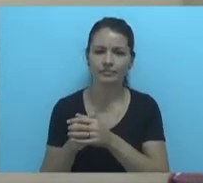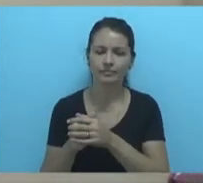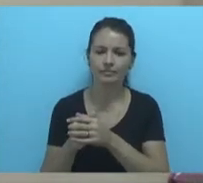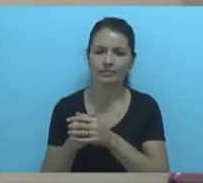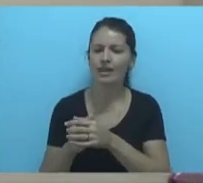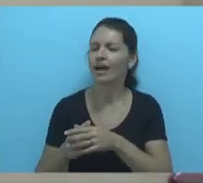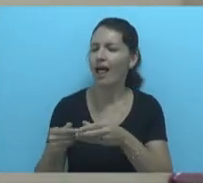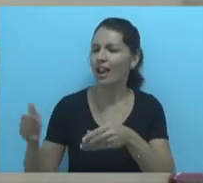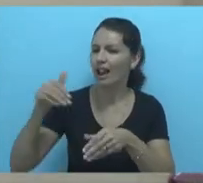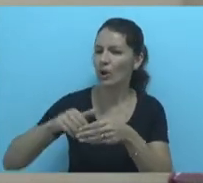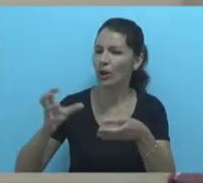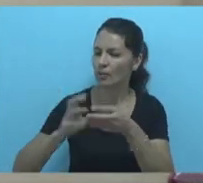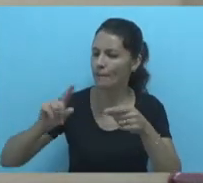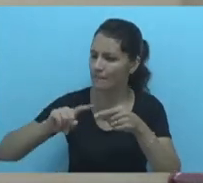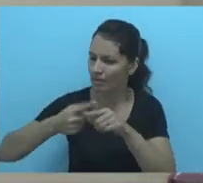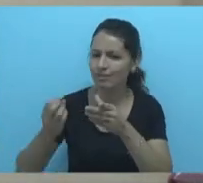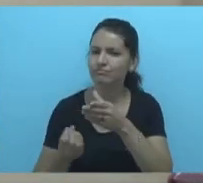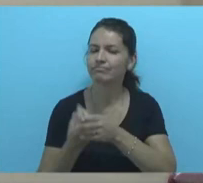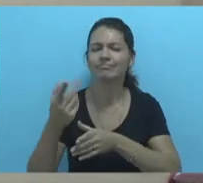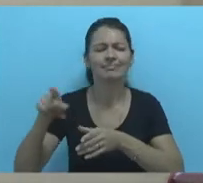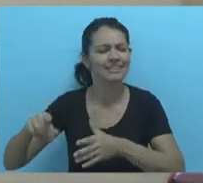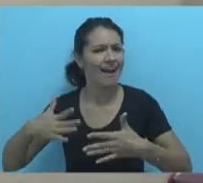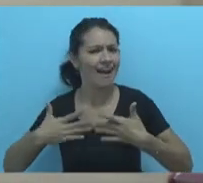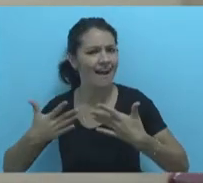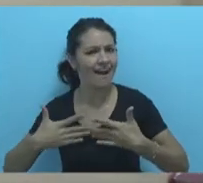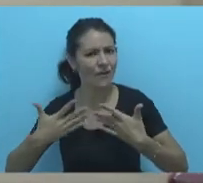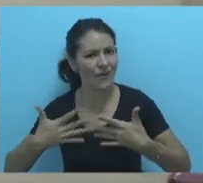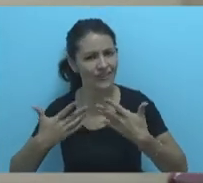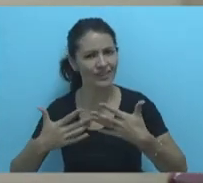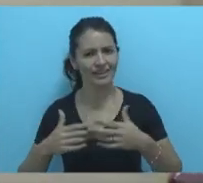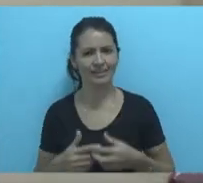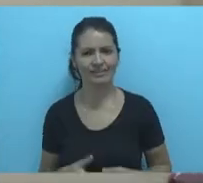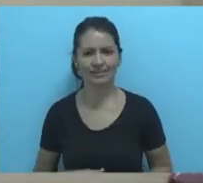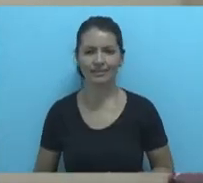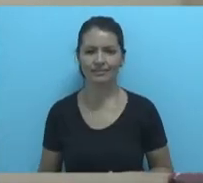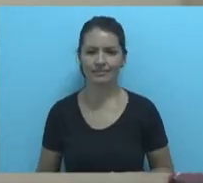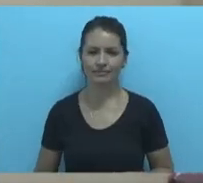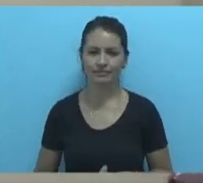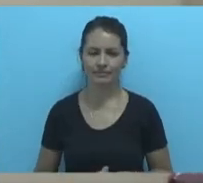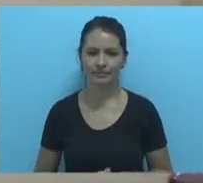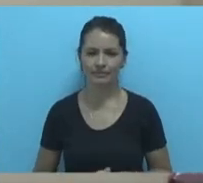Ciudad Futura, con una enorme alegría en esa madrugada cuando se sanciona esa ordenanza,